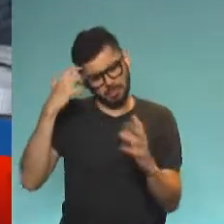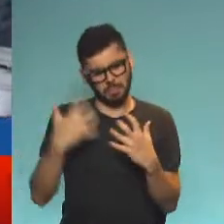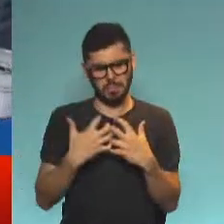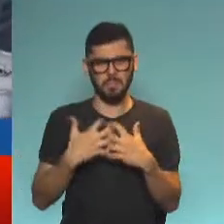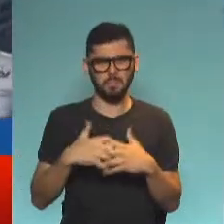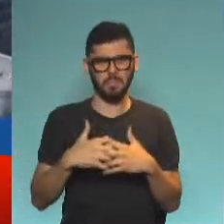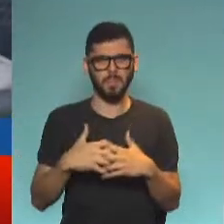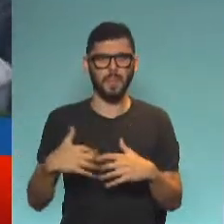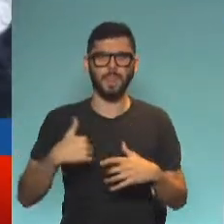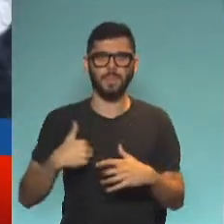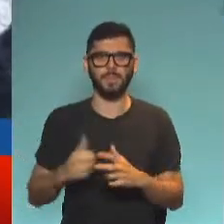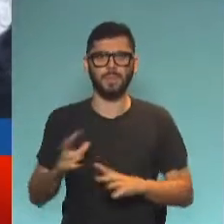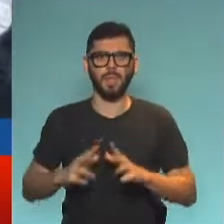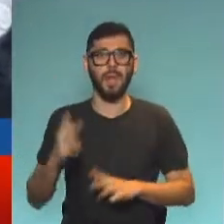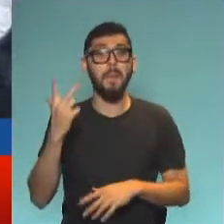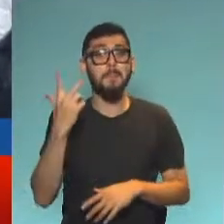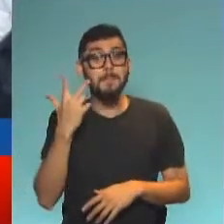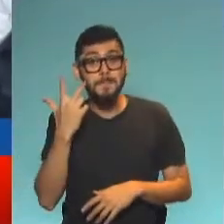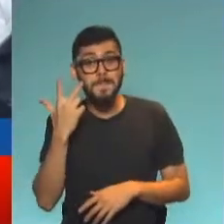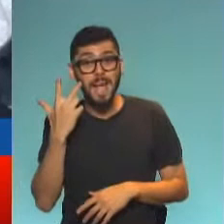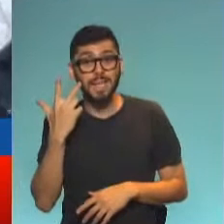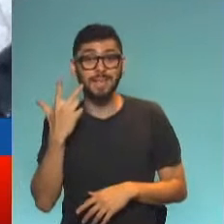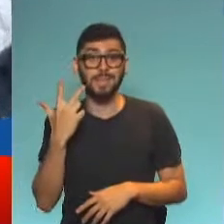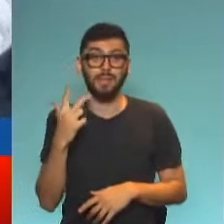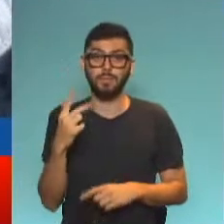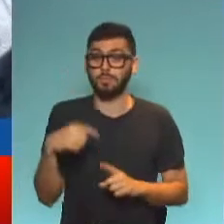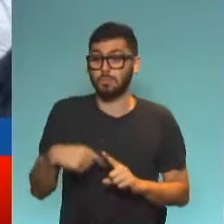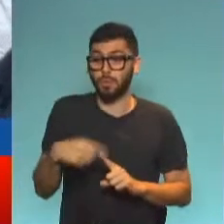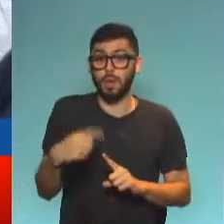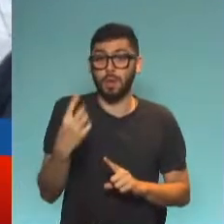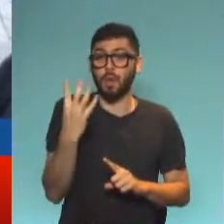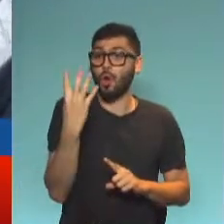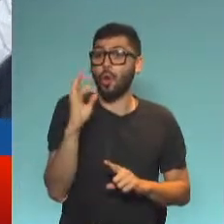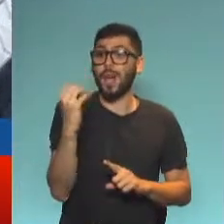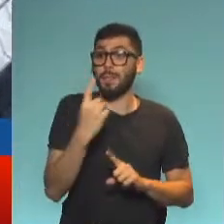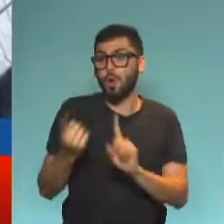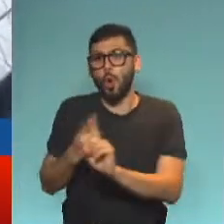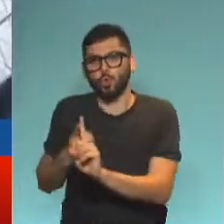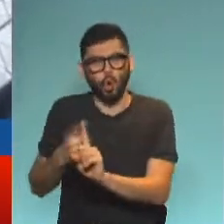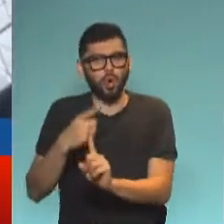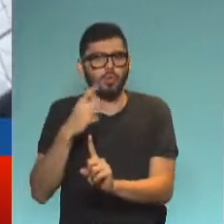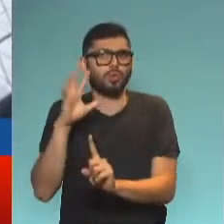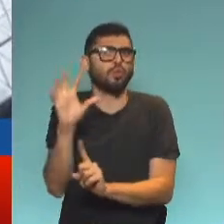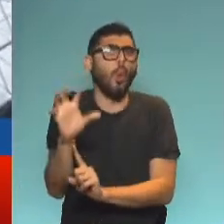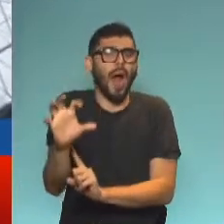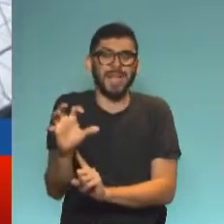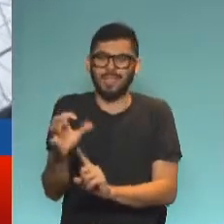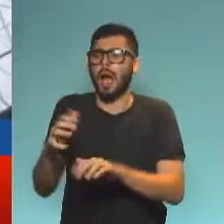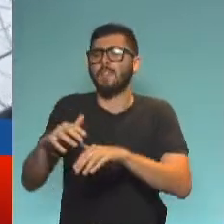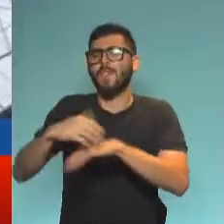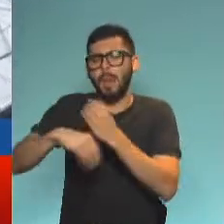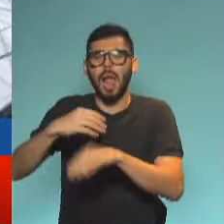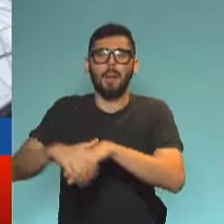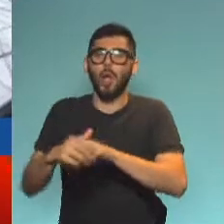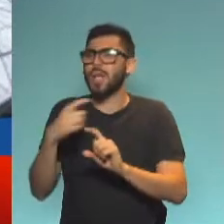me dicen que Messi está cada 40 minutos con Suárez, muy amiga la familia, muy amigo, siempre están